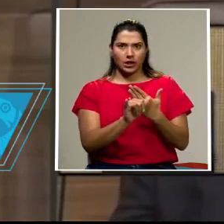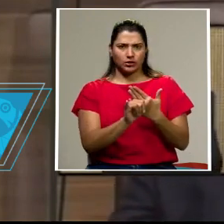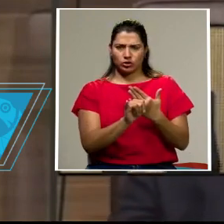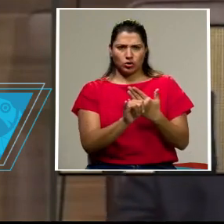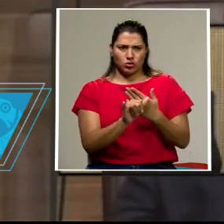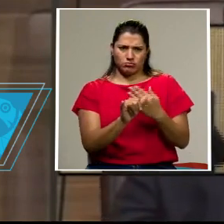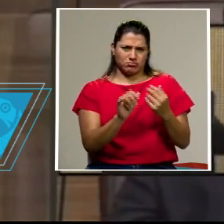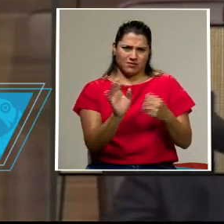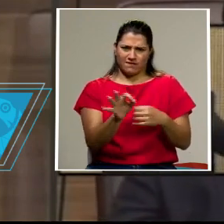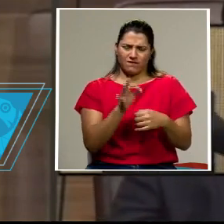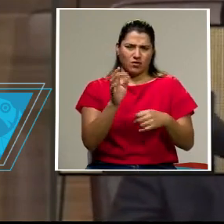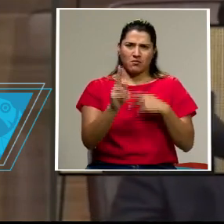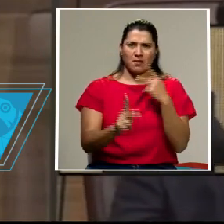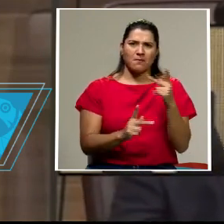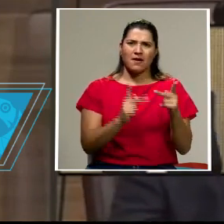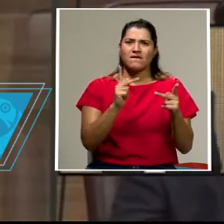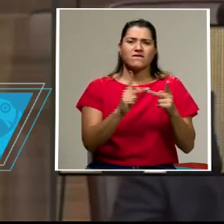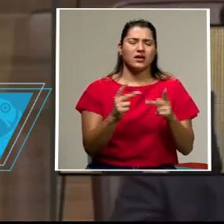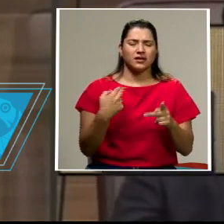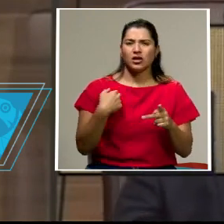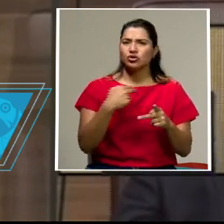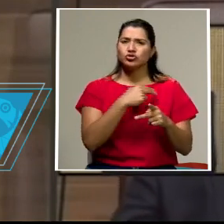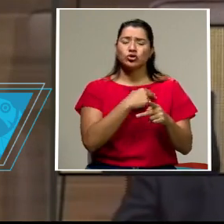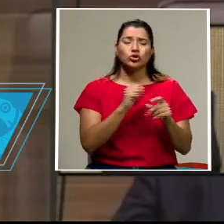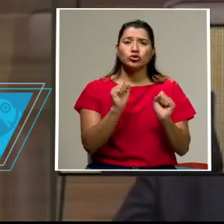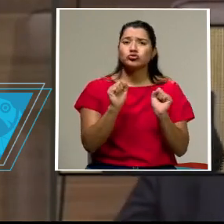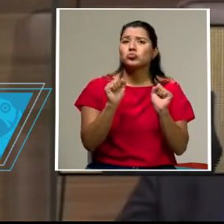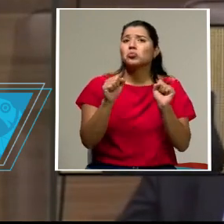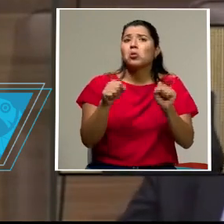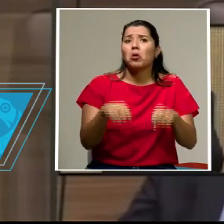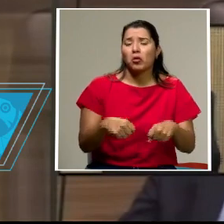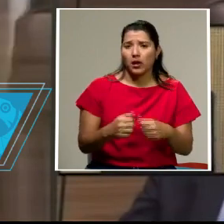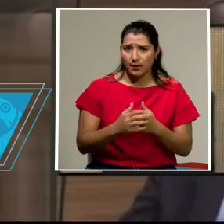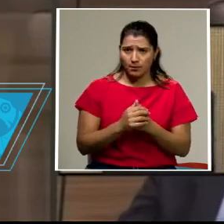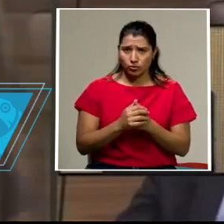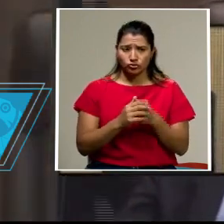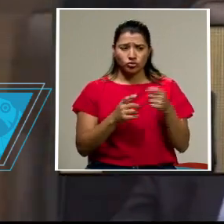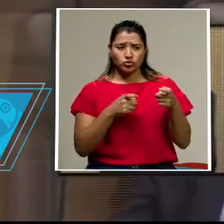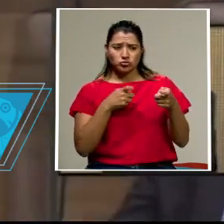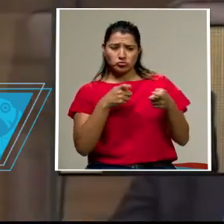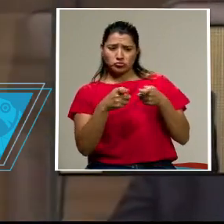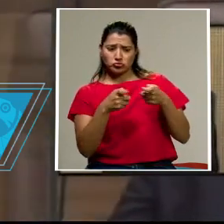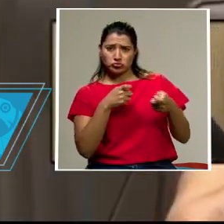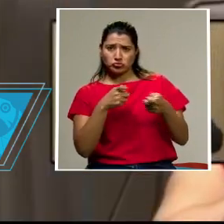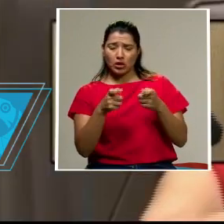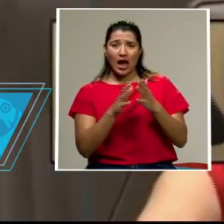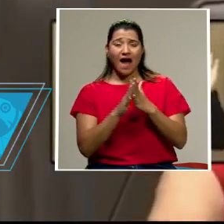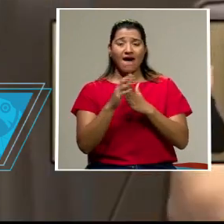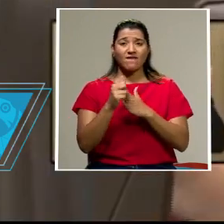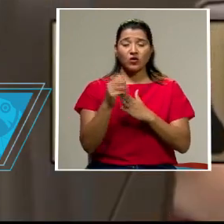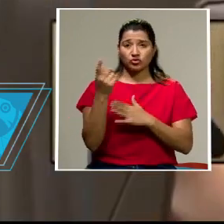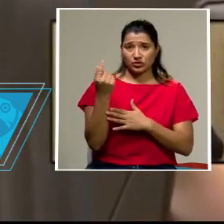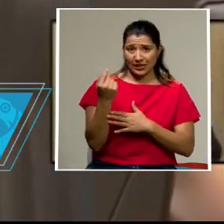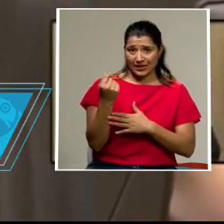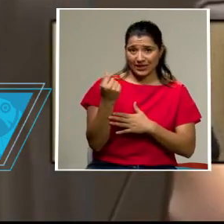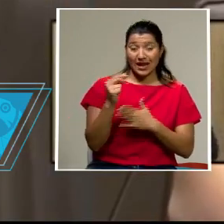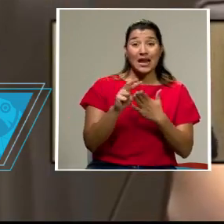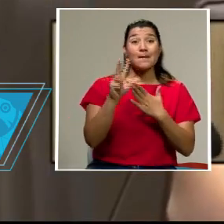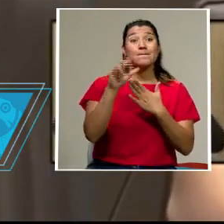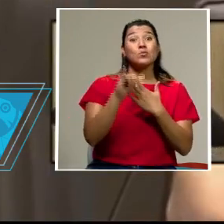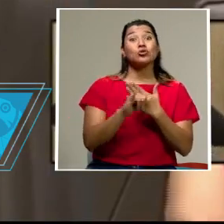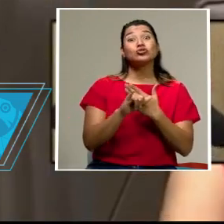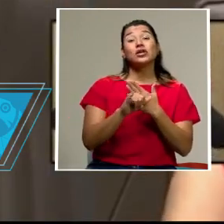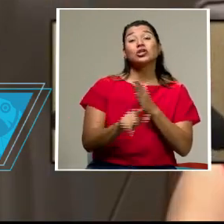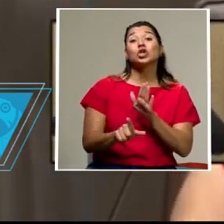nosotros podríamos haber pasado si fuera para regular los abusos salariales. El proyecto de ley marco de